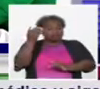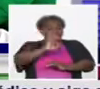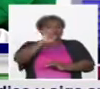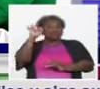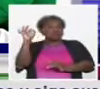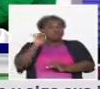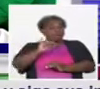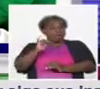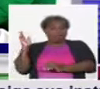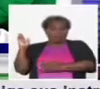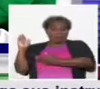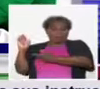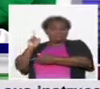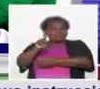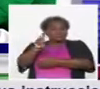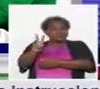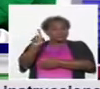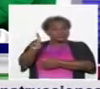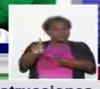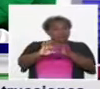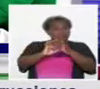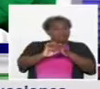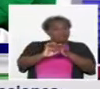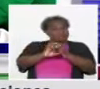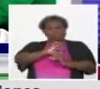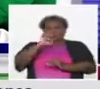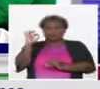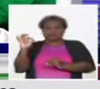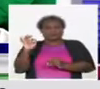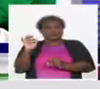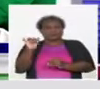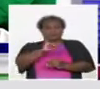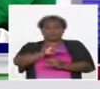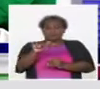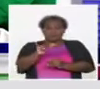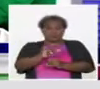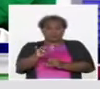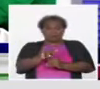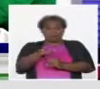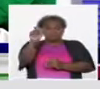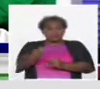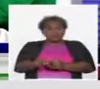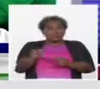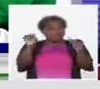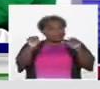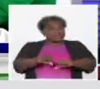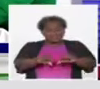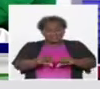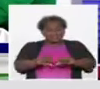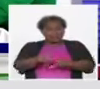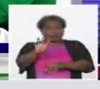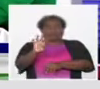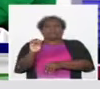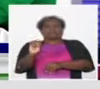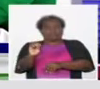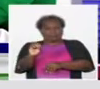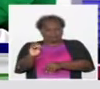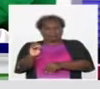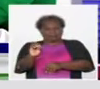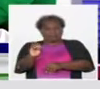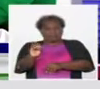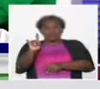intensivas. Y muy importante, el elevado número también de críticos, 40, y 91